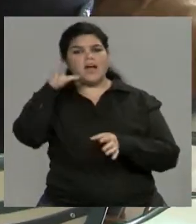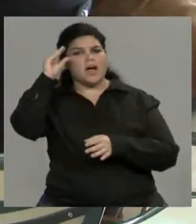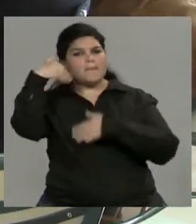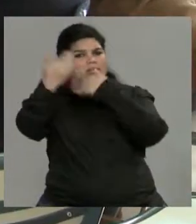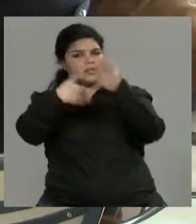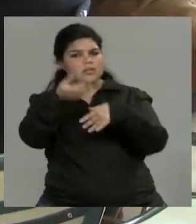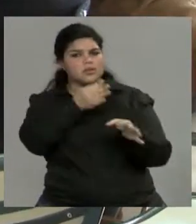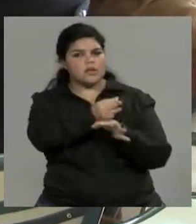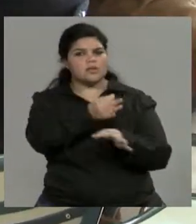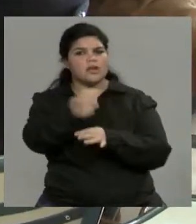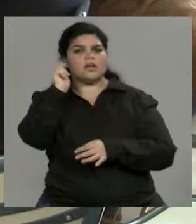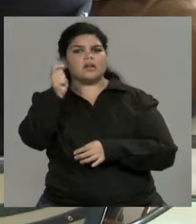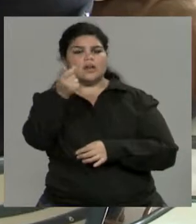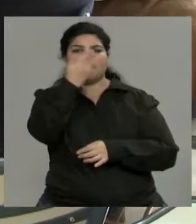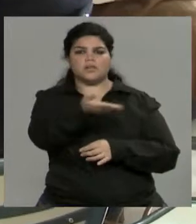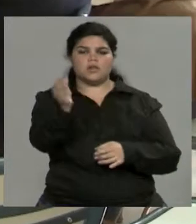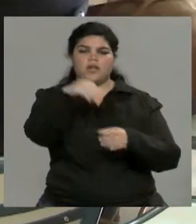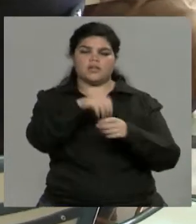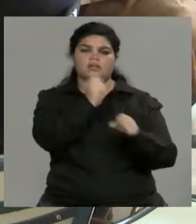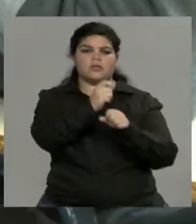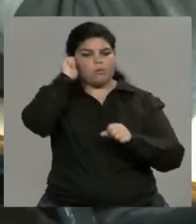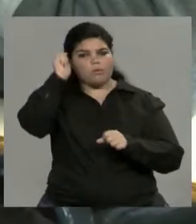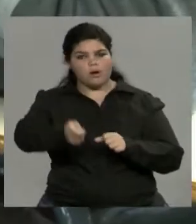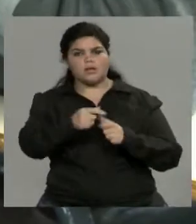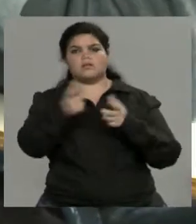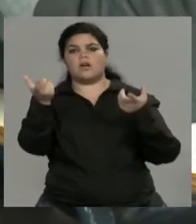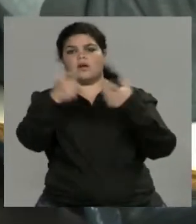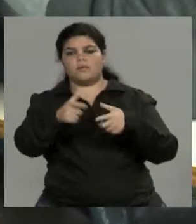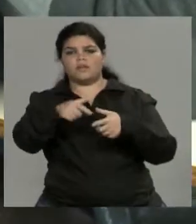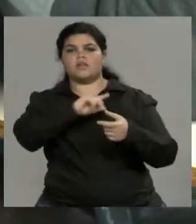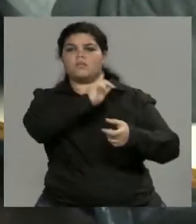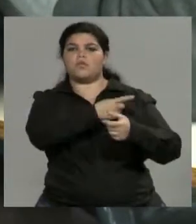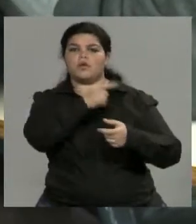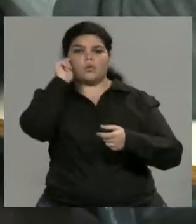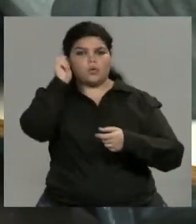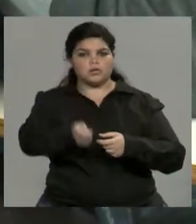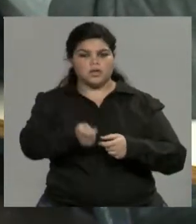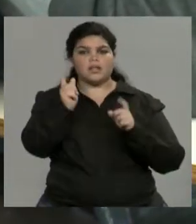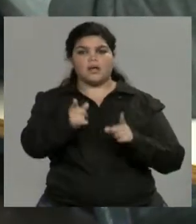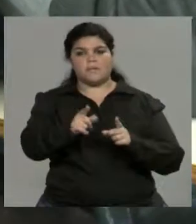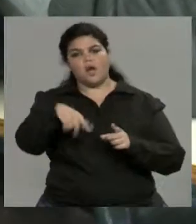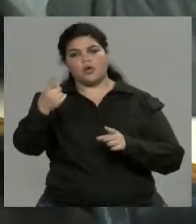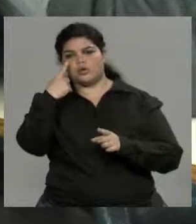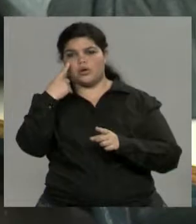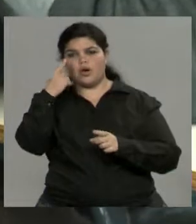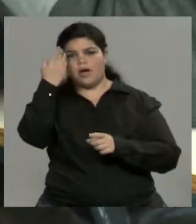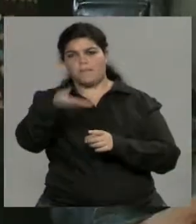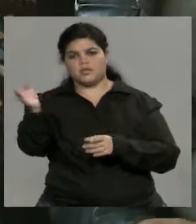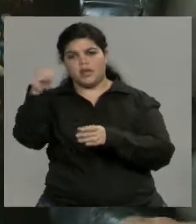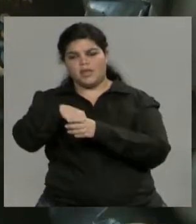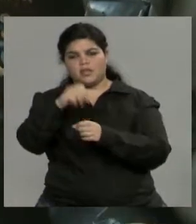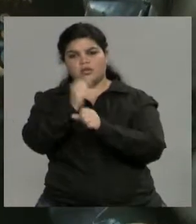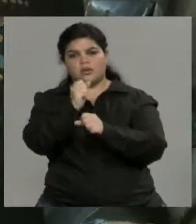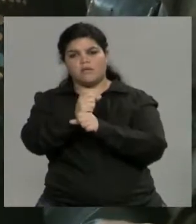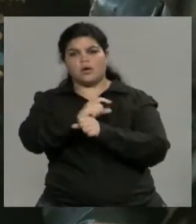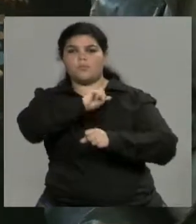tanto personal, empleados, funcionarios, jueces, juezas, camaristas del Poder Judicial, como diferentes empleados de diferentes órbitas